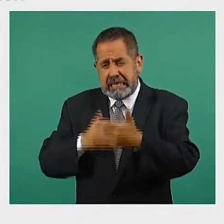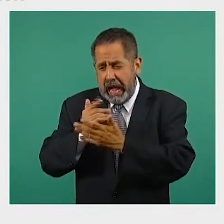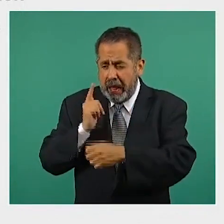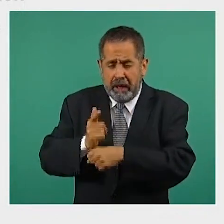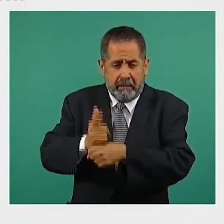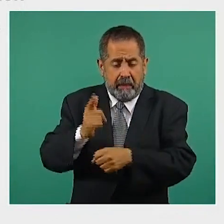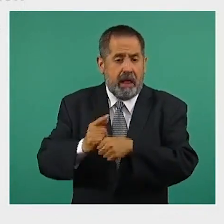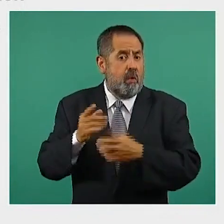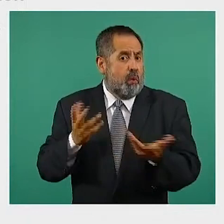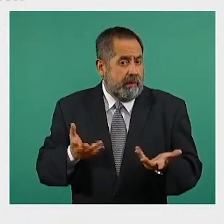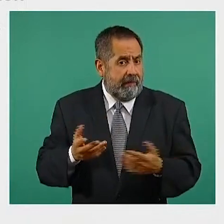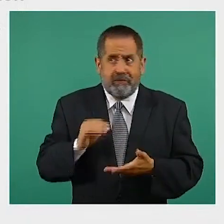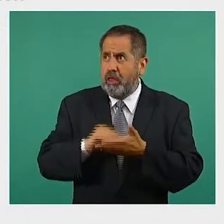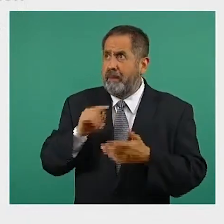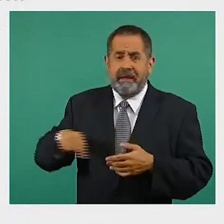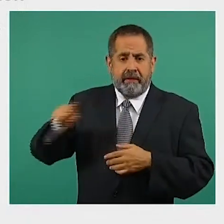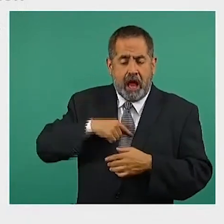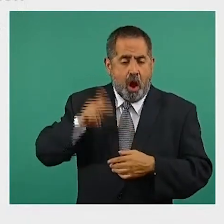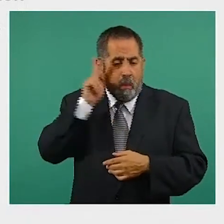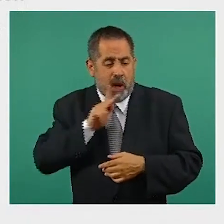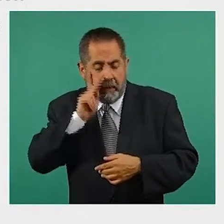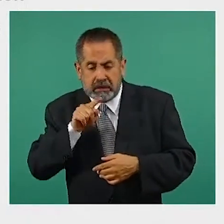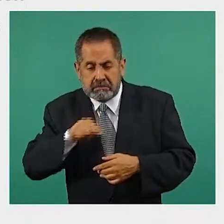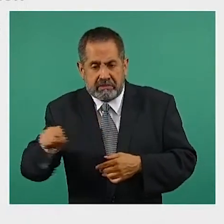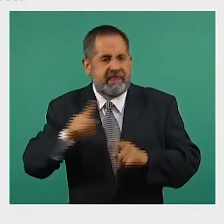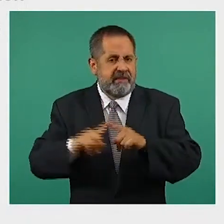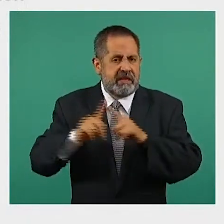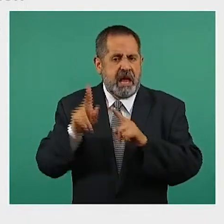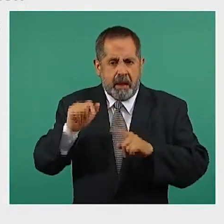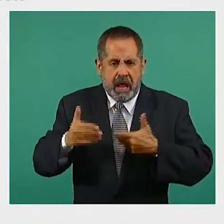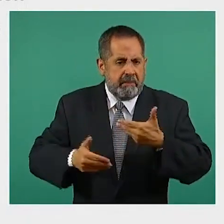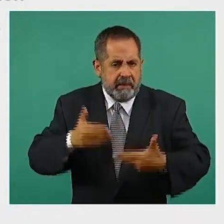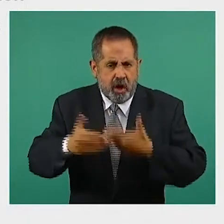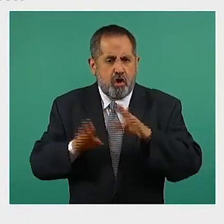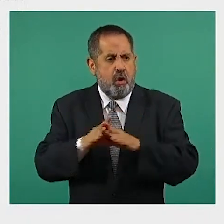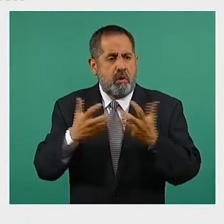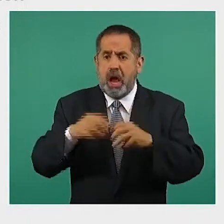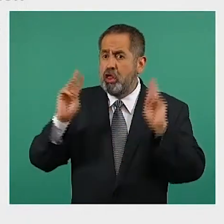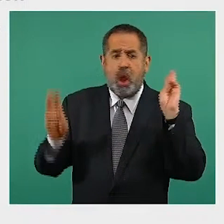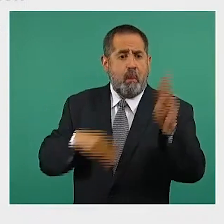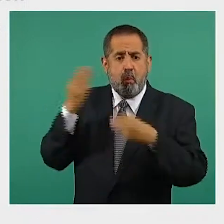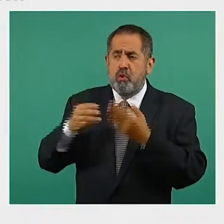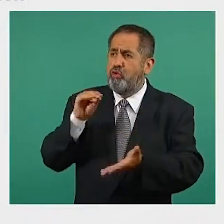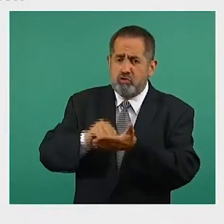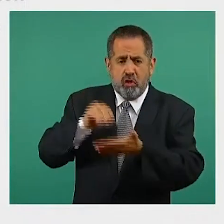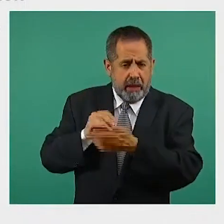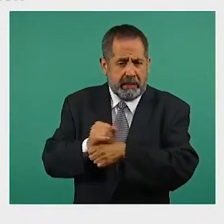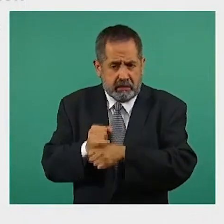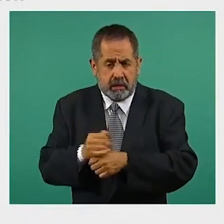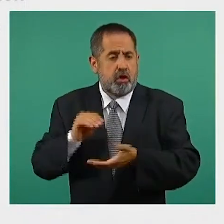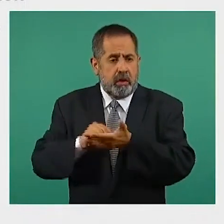solamente los ensayos clínicos, sino también la evidencia ya de todas las estrategias operativas de todo el mundo. Entonces,